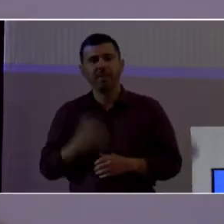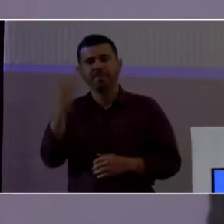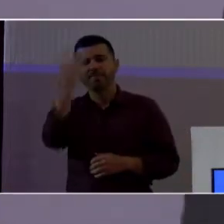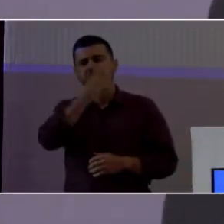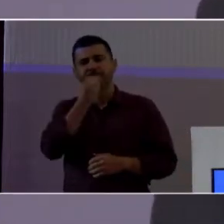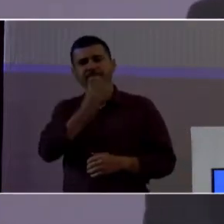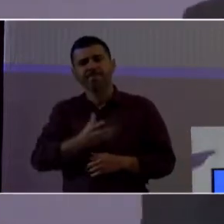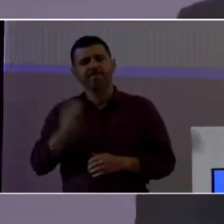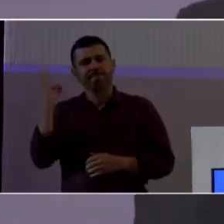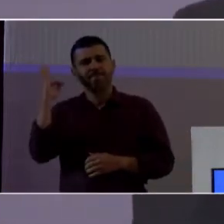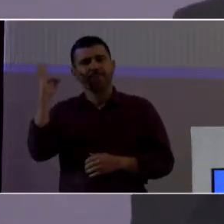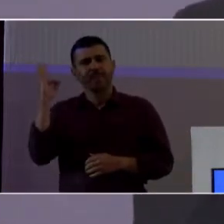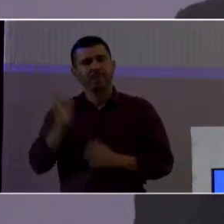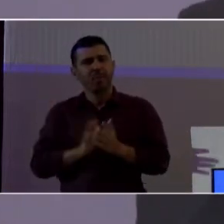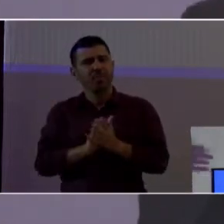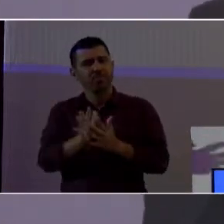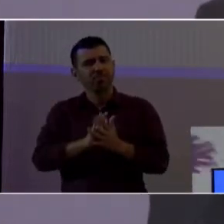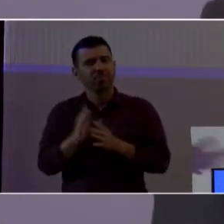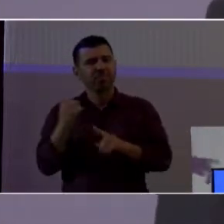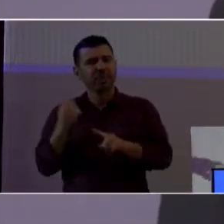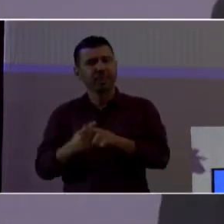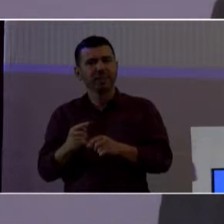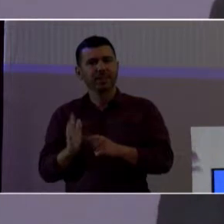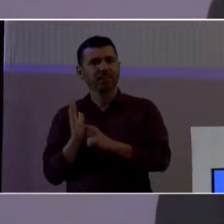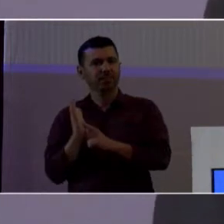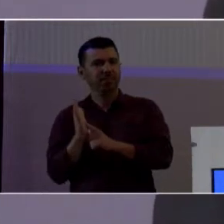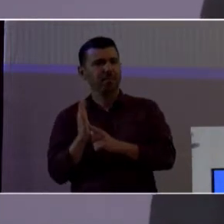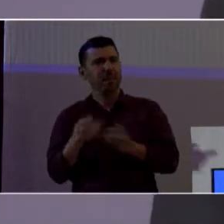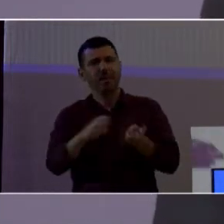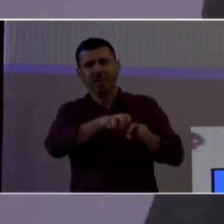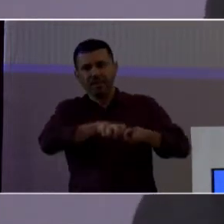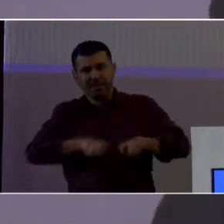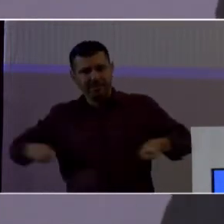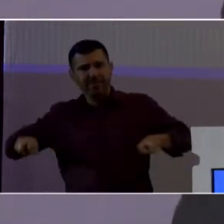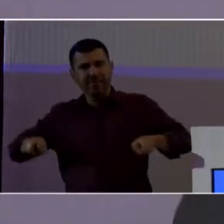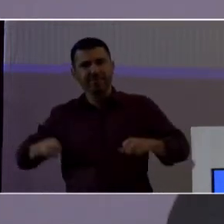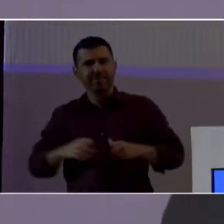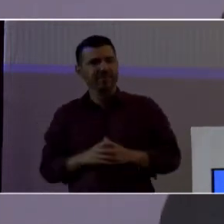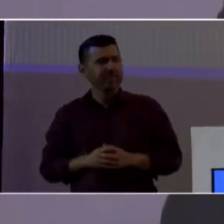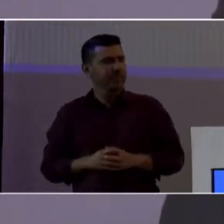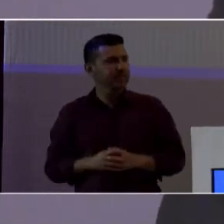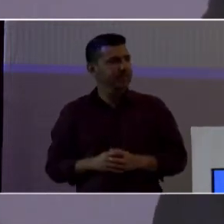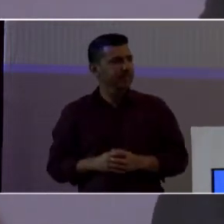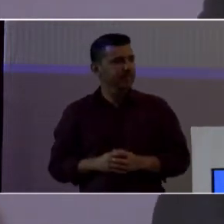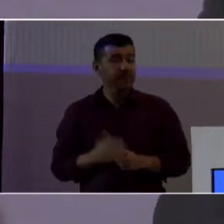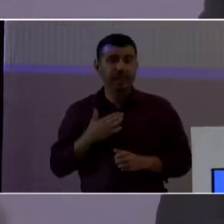panel. Mi mensaje se basa en que,